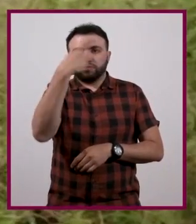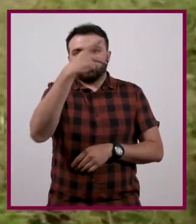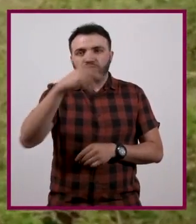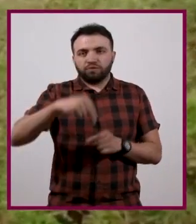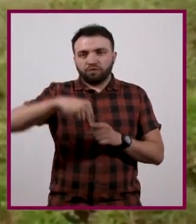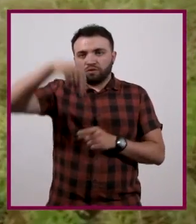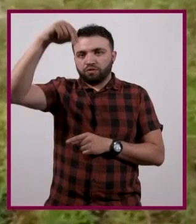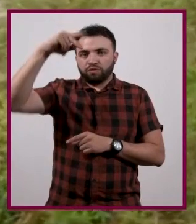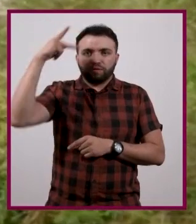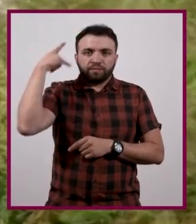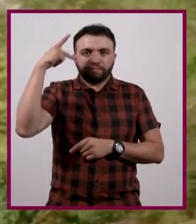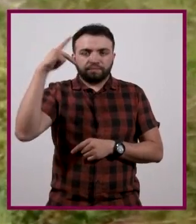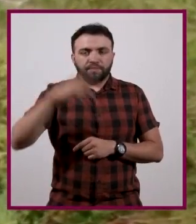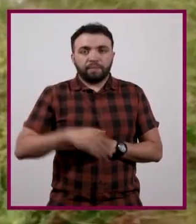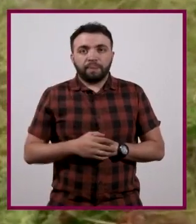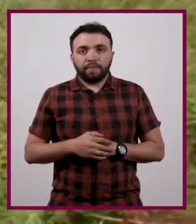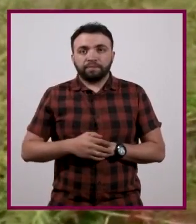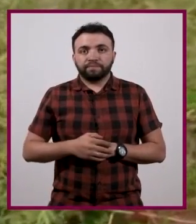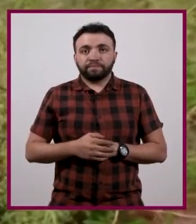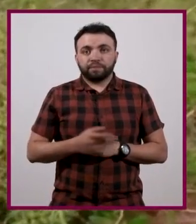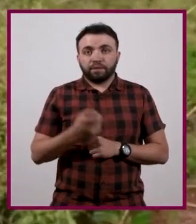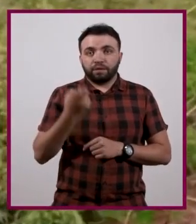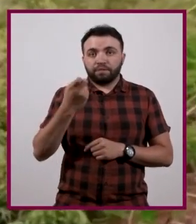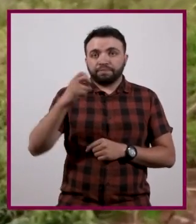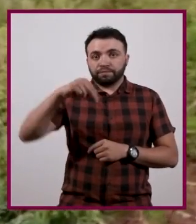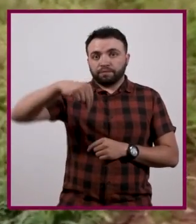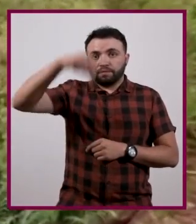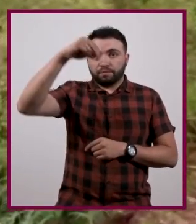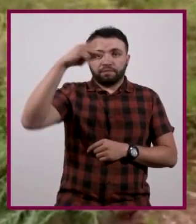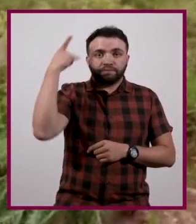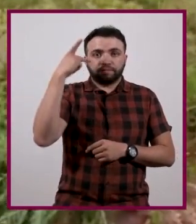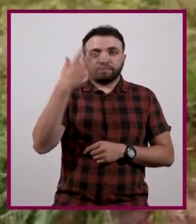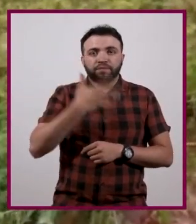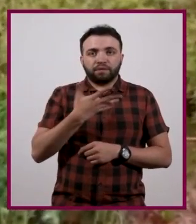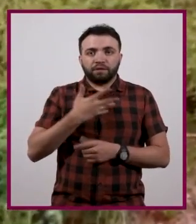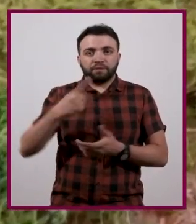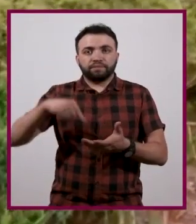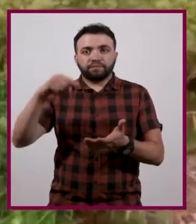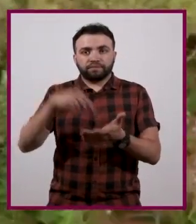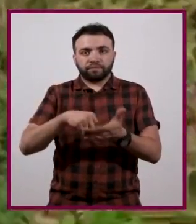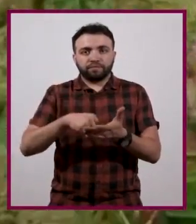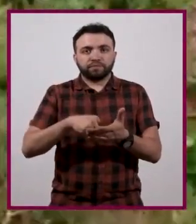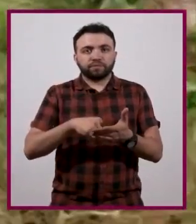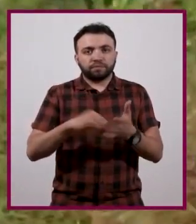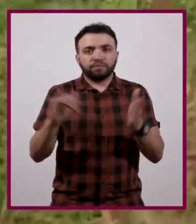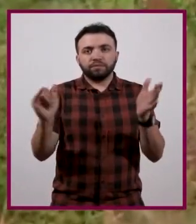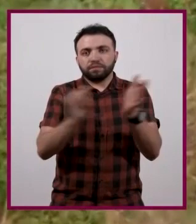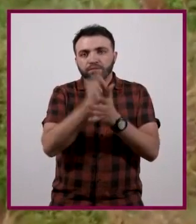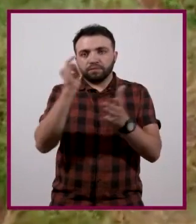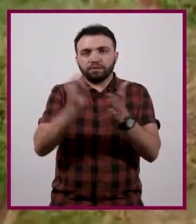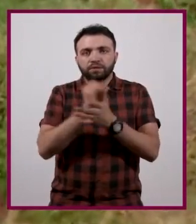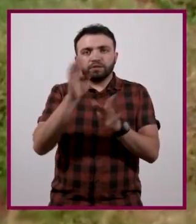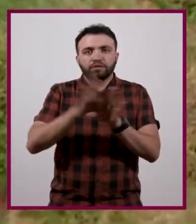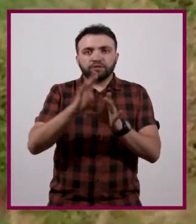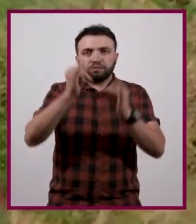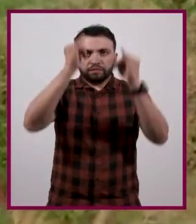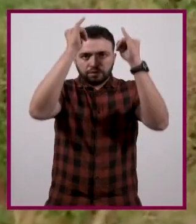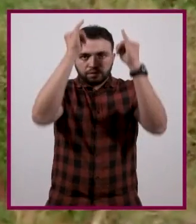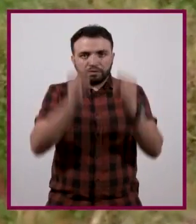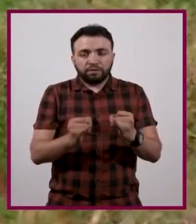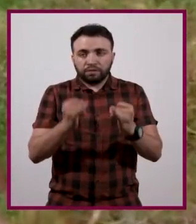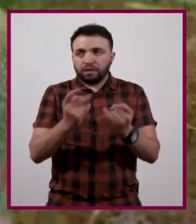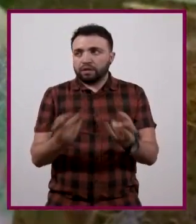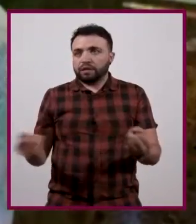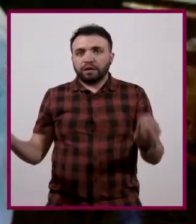Puebla, ¿sí? En la Sierra Norte de Puebla, por ejemplo, hay sitios construidos a imagen y semejanza del